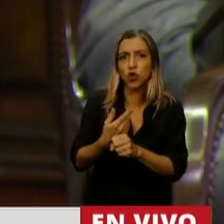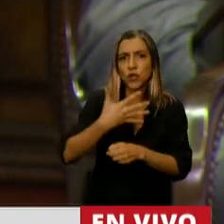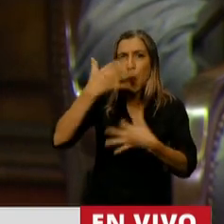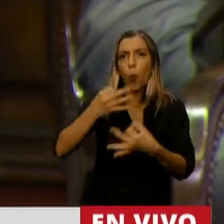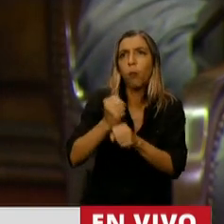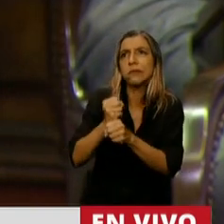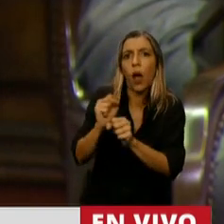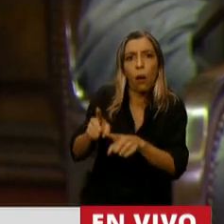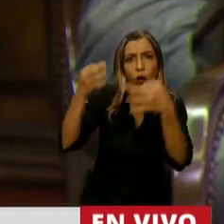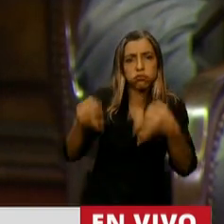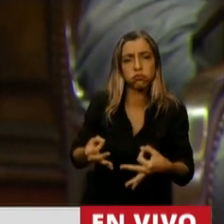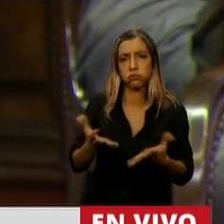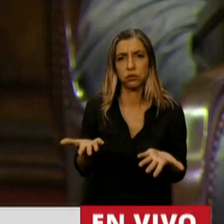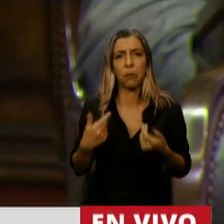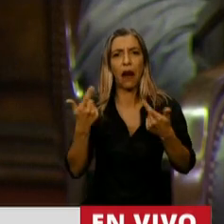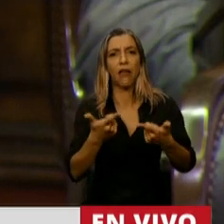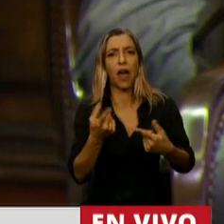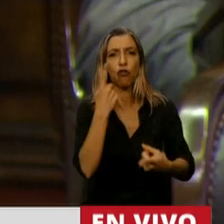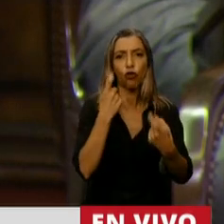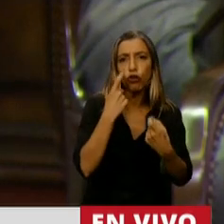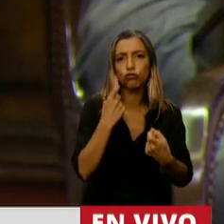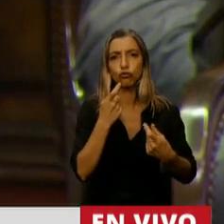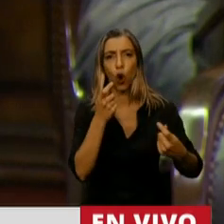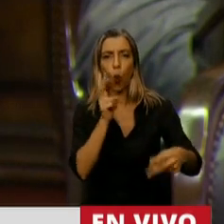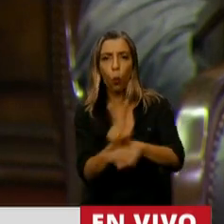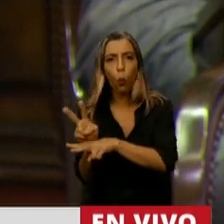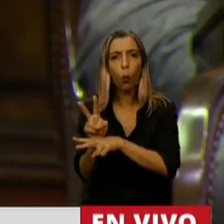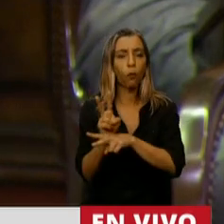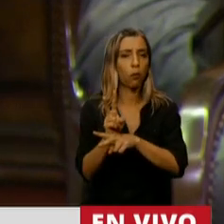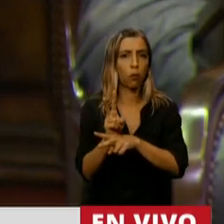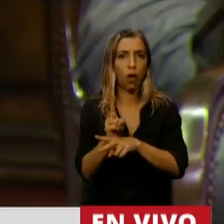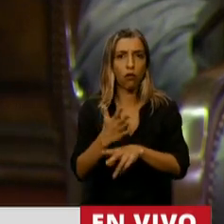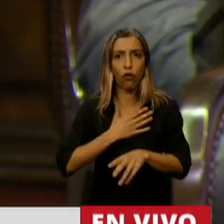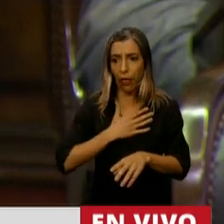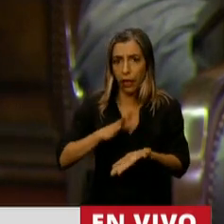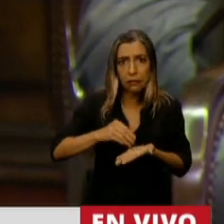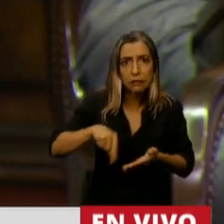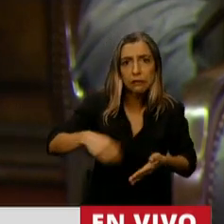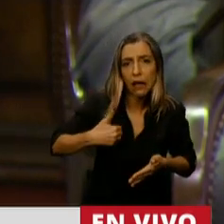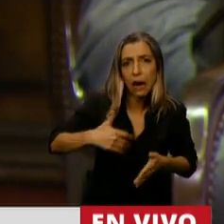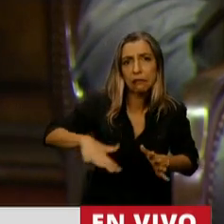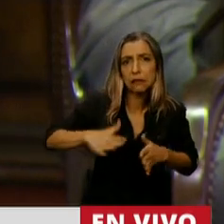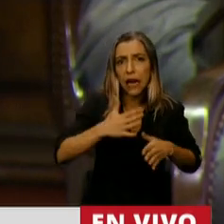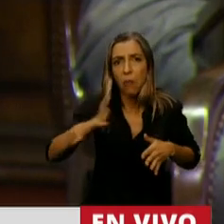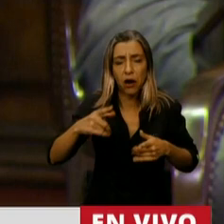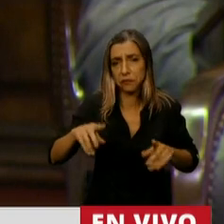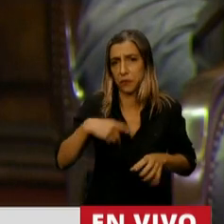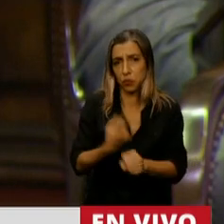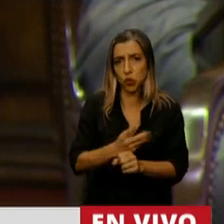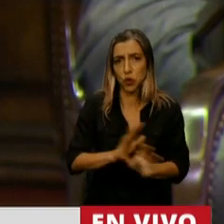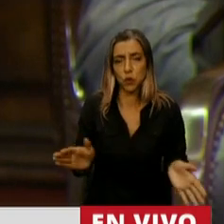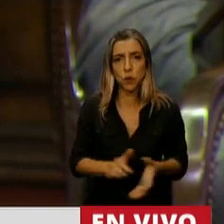y garantizar el control de nuestros espacios soberanos argentina